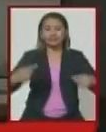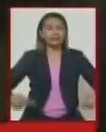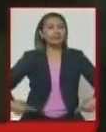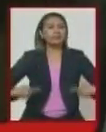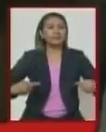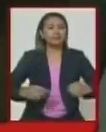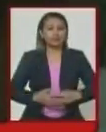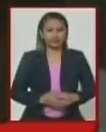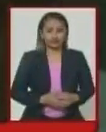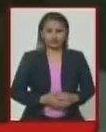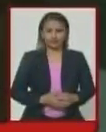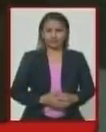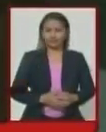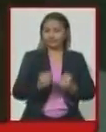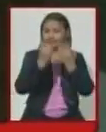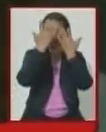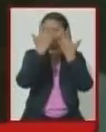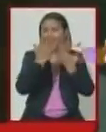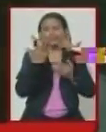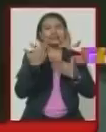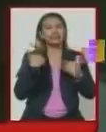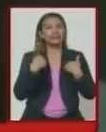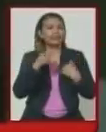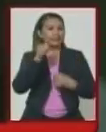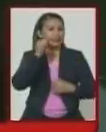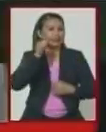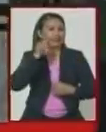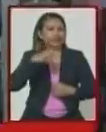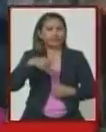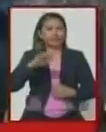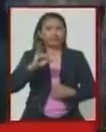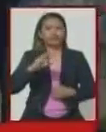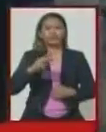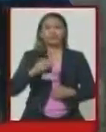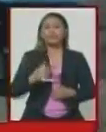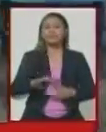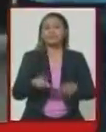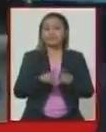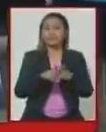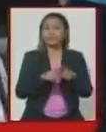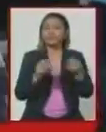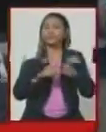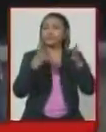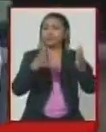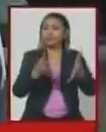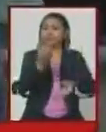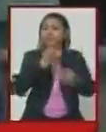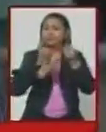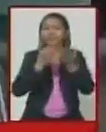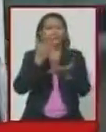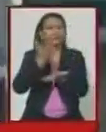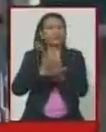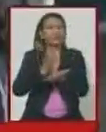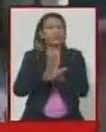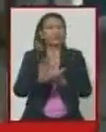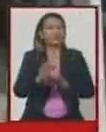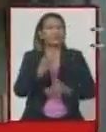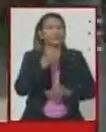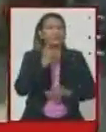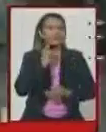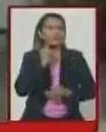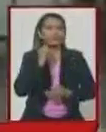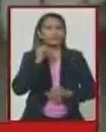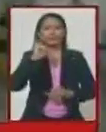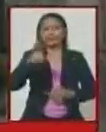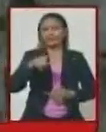de ruedas. Por la tristeza que se apoderó de la señora Primitiva, ella incluso había dejado de comer, pues extrañaba a